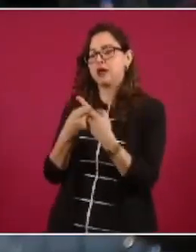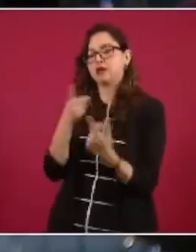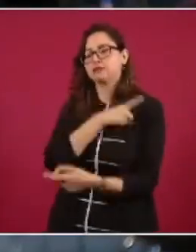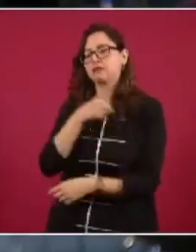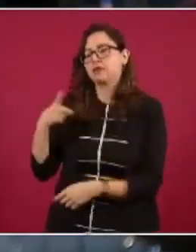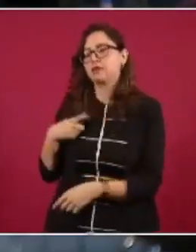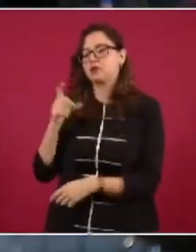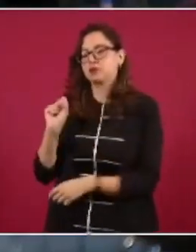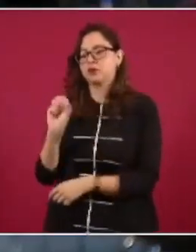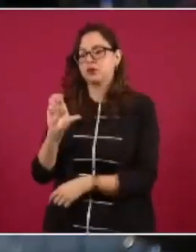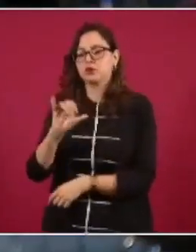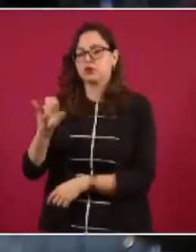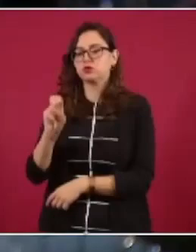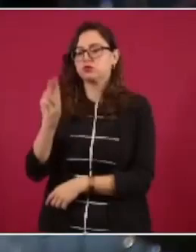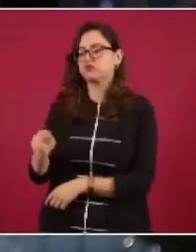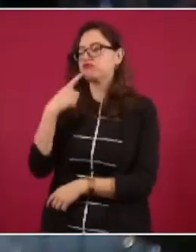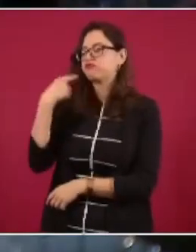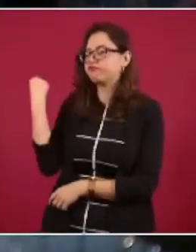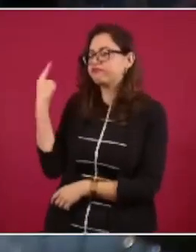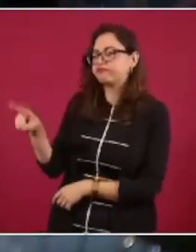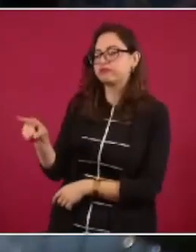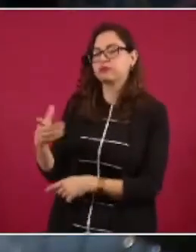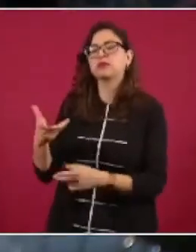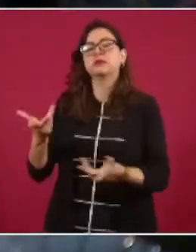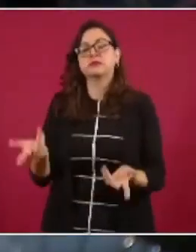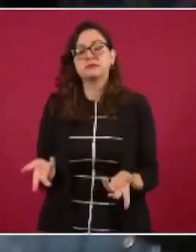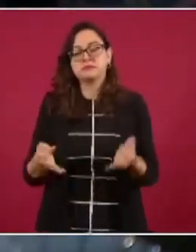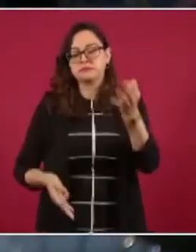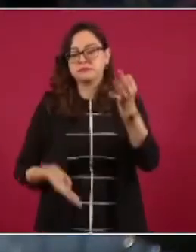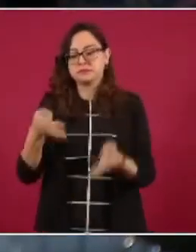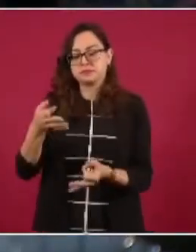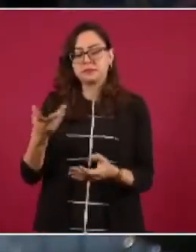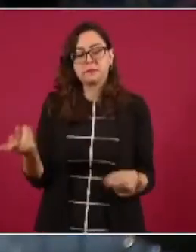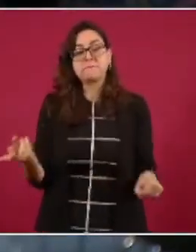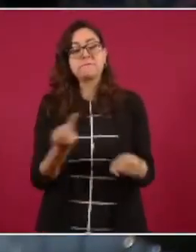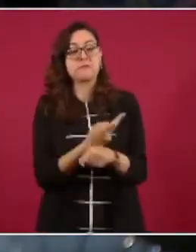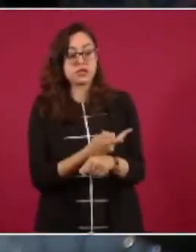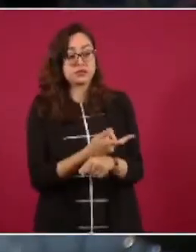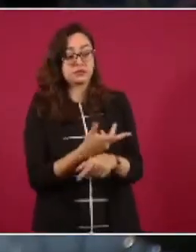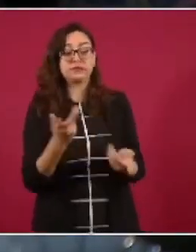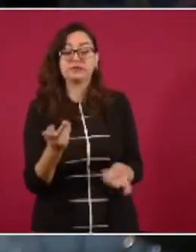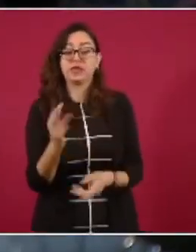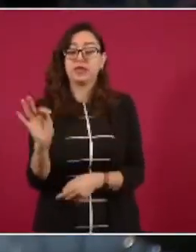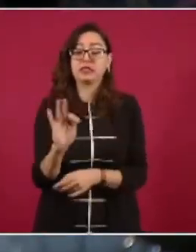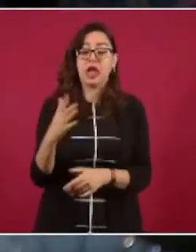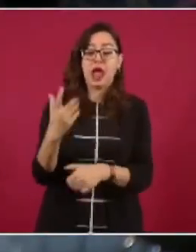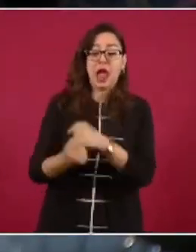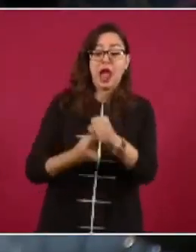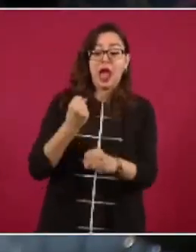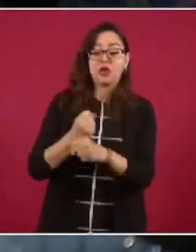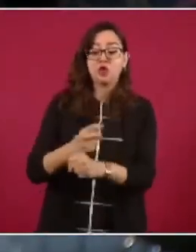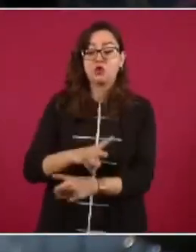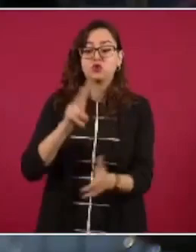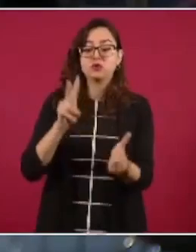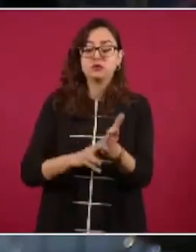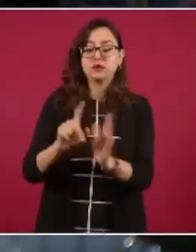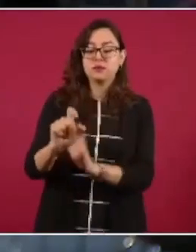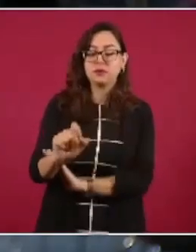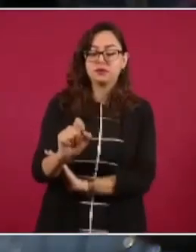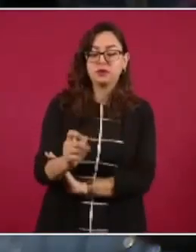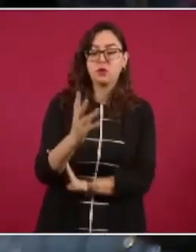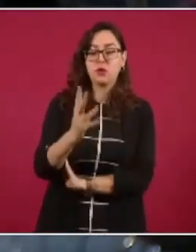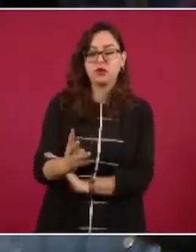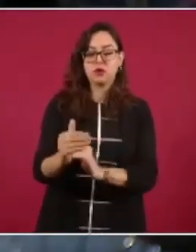tareas de seguridad. Es decir, si en el 2024 se acaba ese plazo, la Guardia Nacional, que ahora depende de la Sedena,